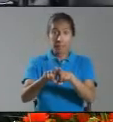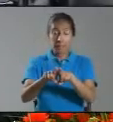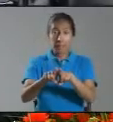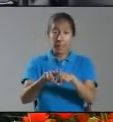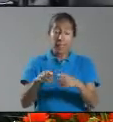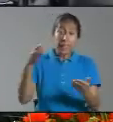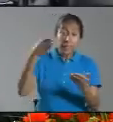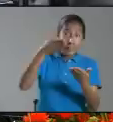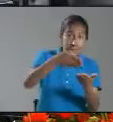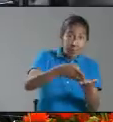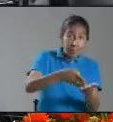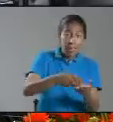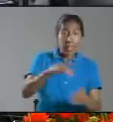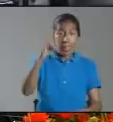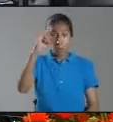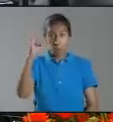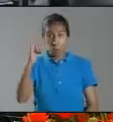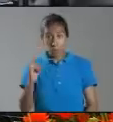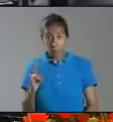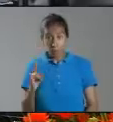te lleva a la unción